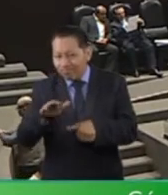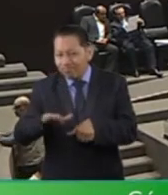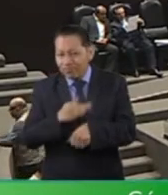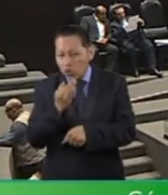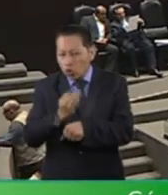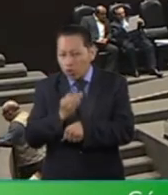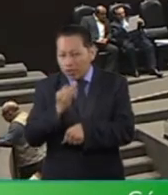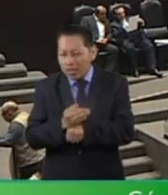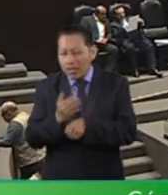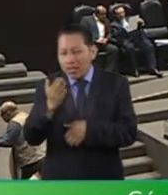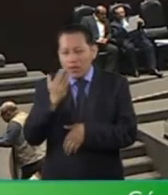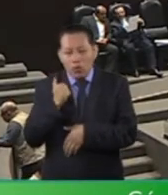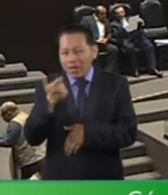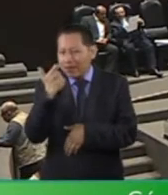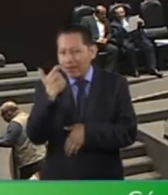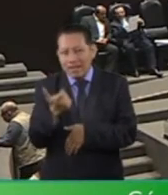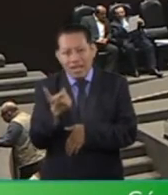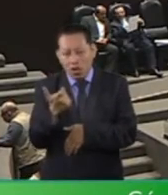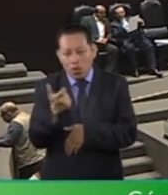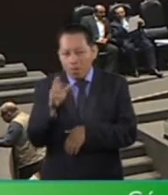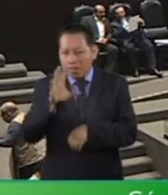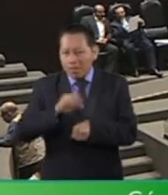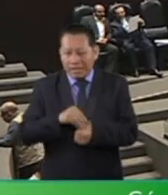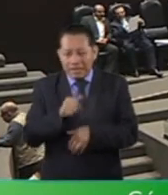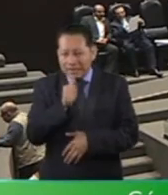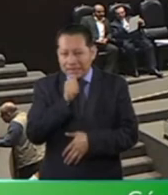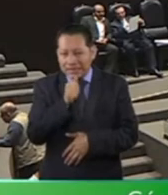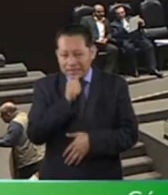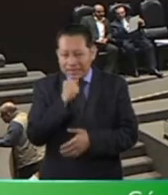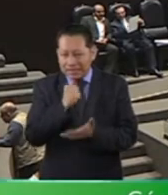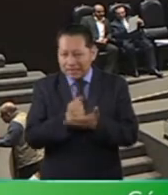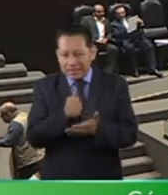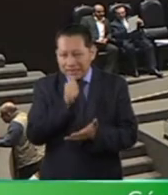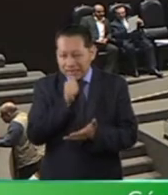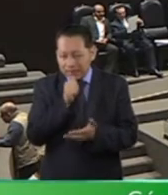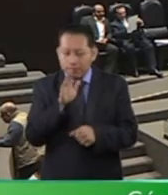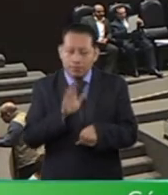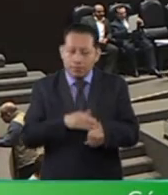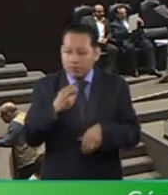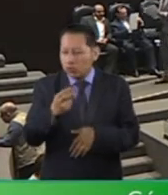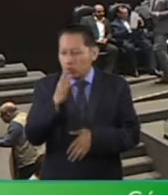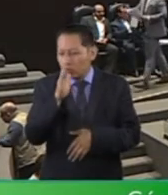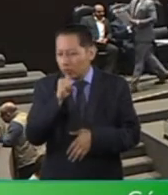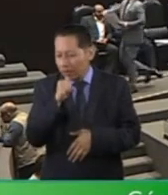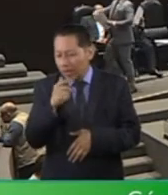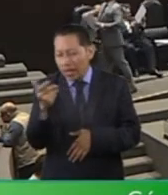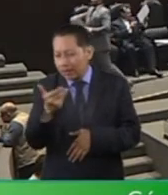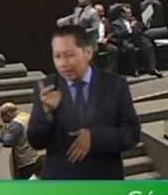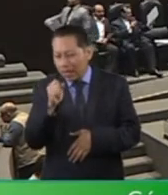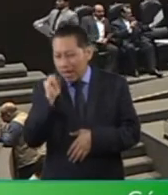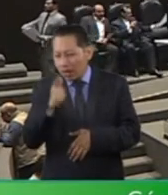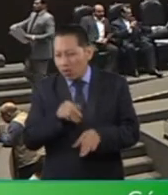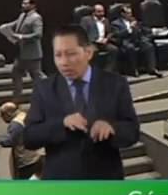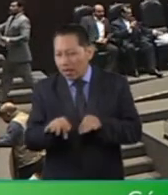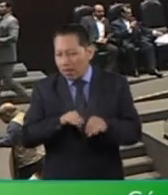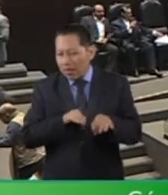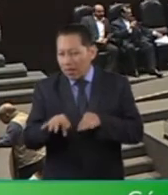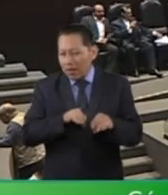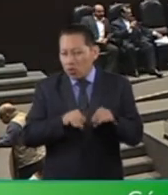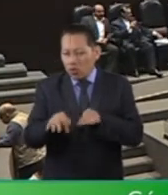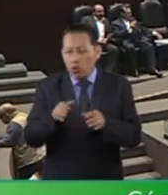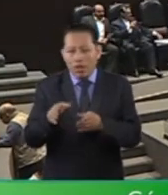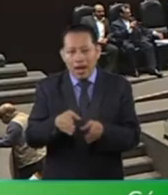momento no tenemos recursos autorizados, por lo que estamos imposibilitados para realizar cualquier tipo de trabajo